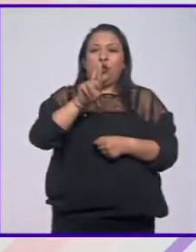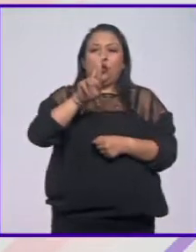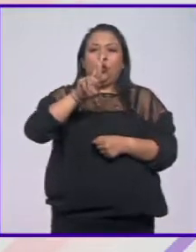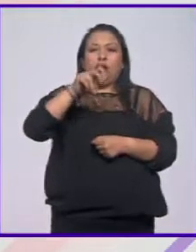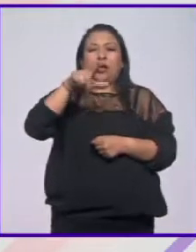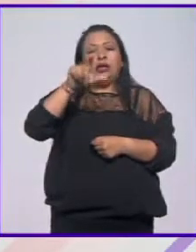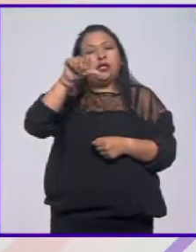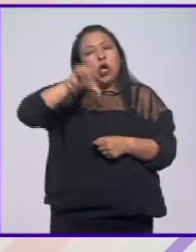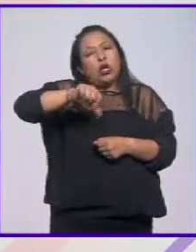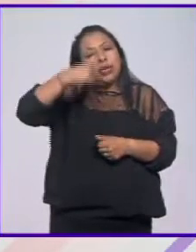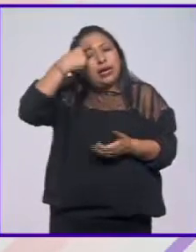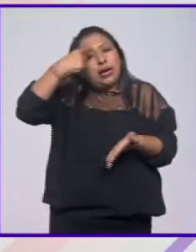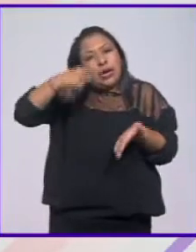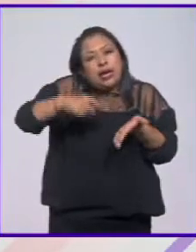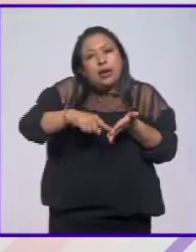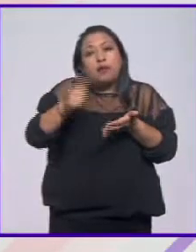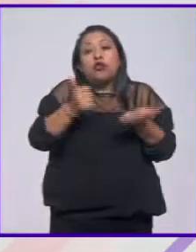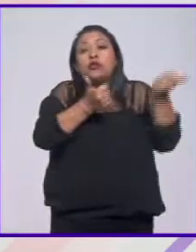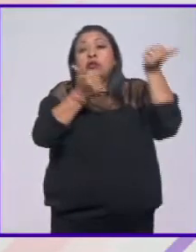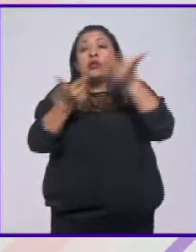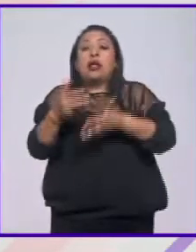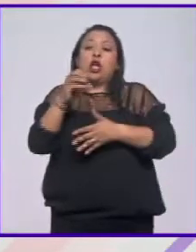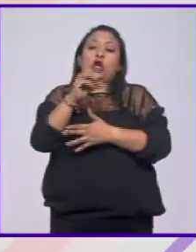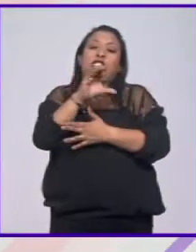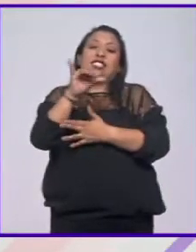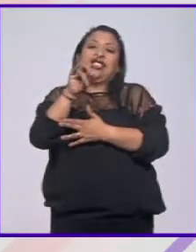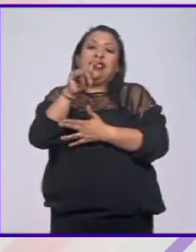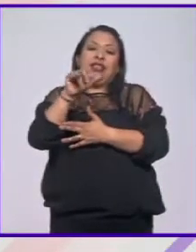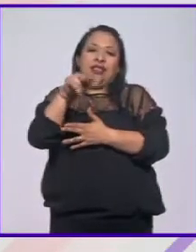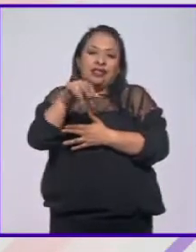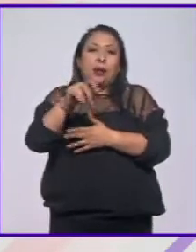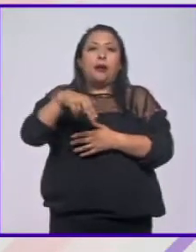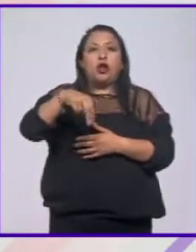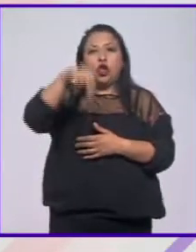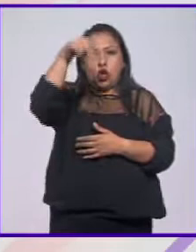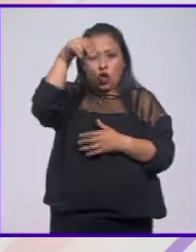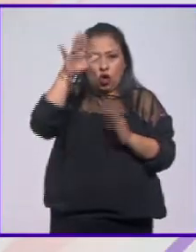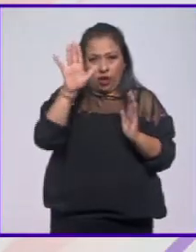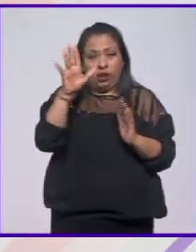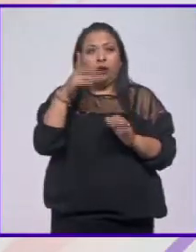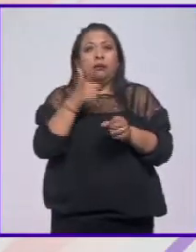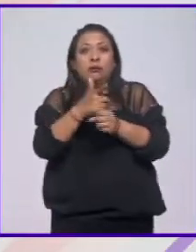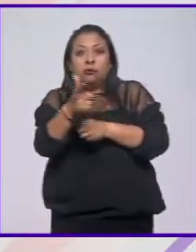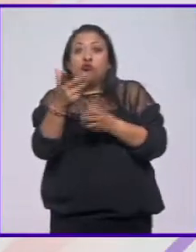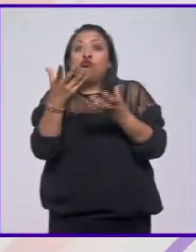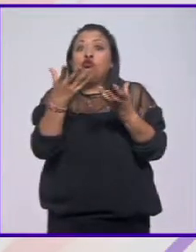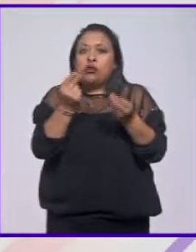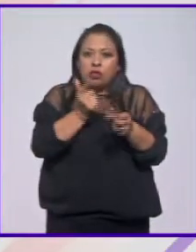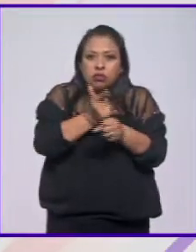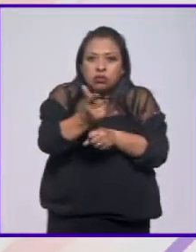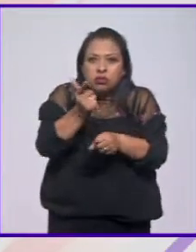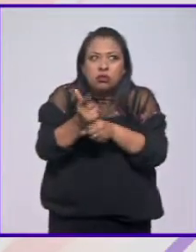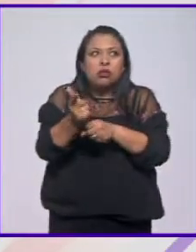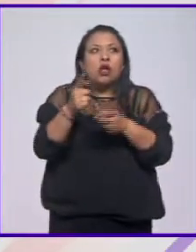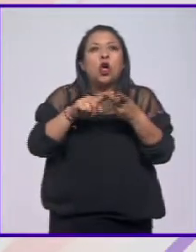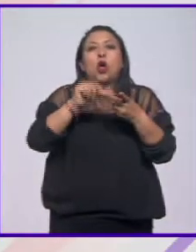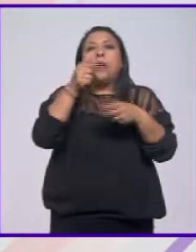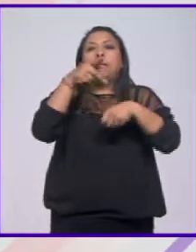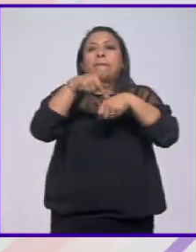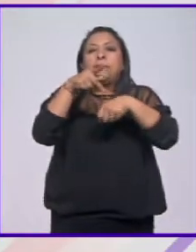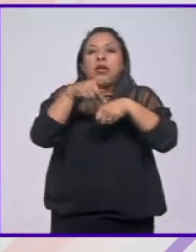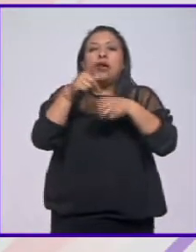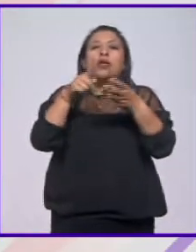que vendrían del occidente de México, del norte de México. Hemos hallado muchas teselas, ¿no?